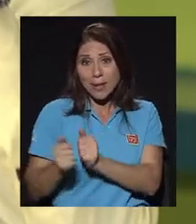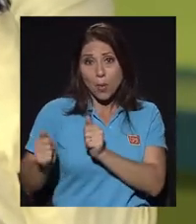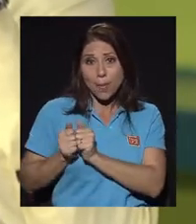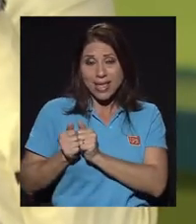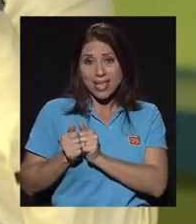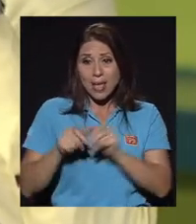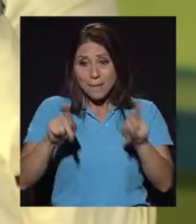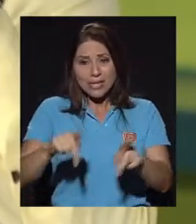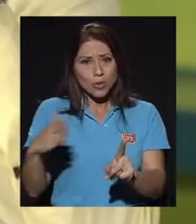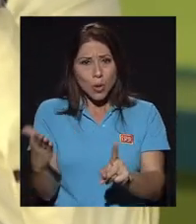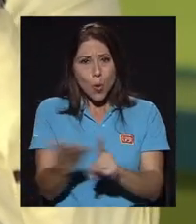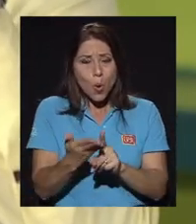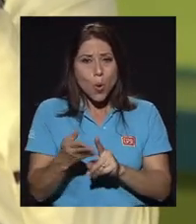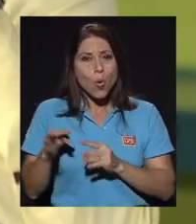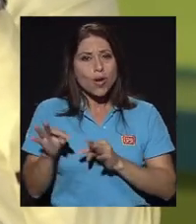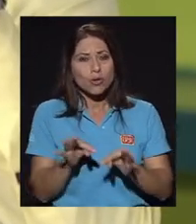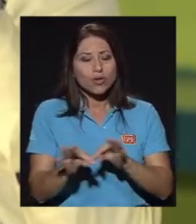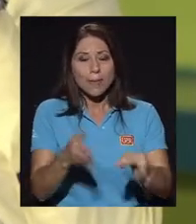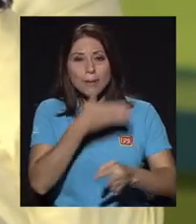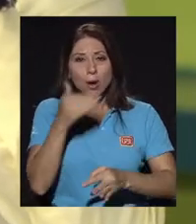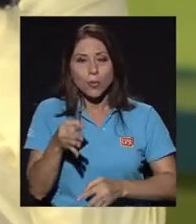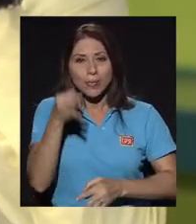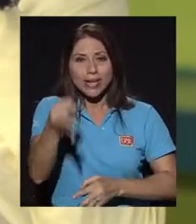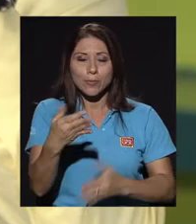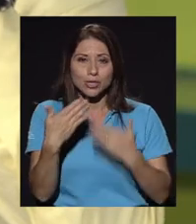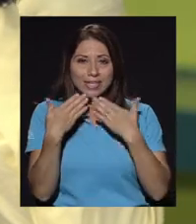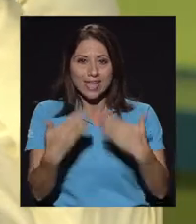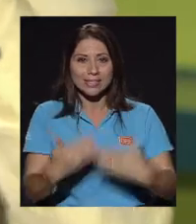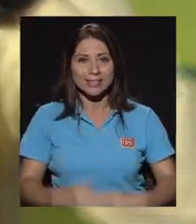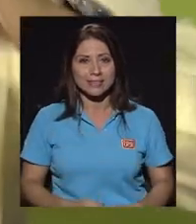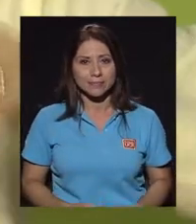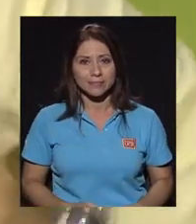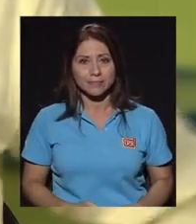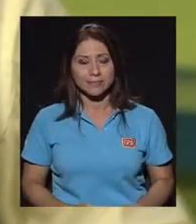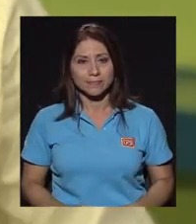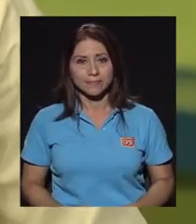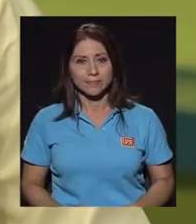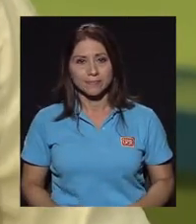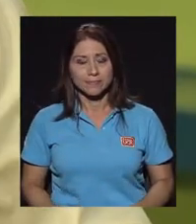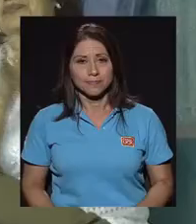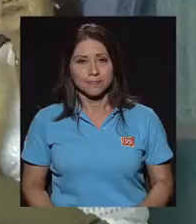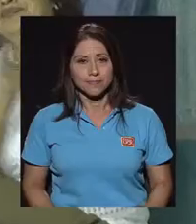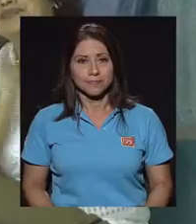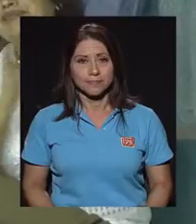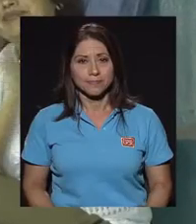personas totalmente convencidas que hay una Turrialba mejor por venir. Muchas gracias.